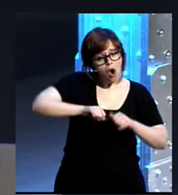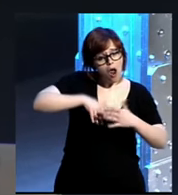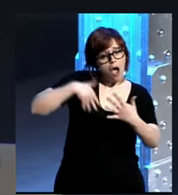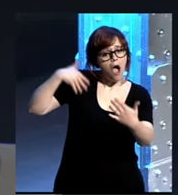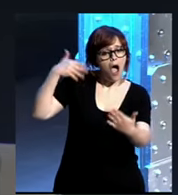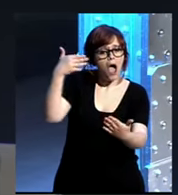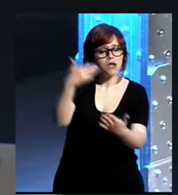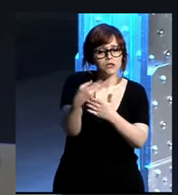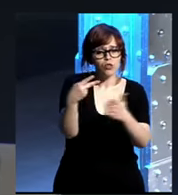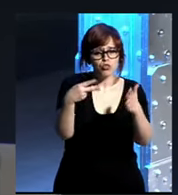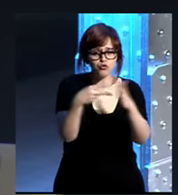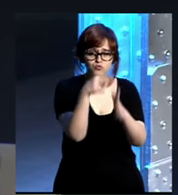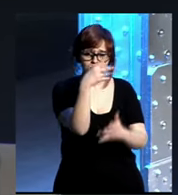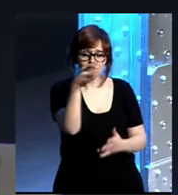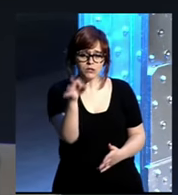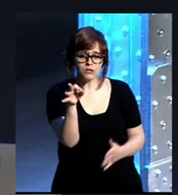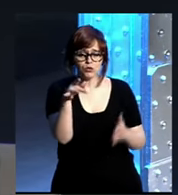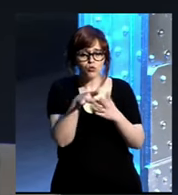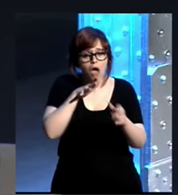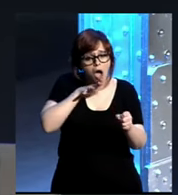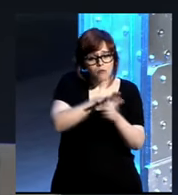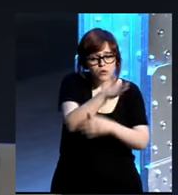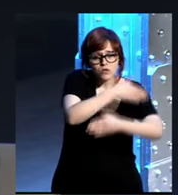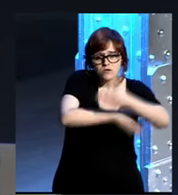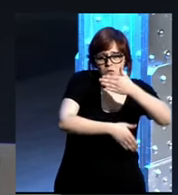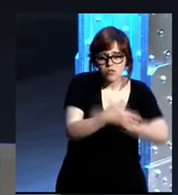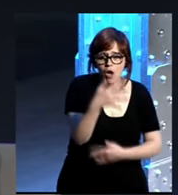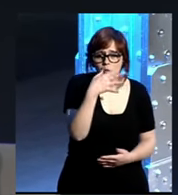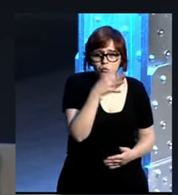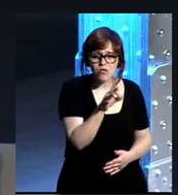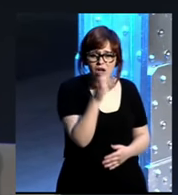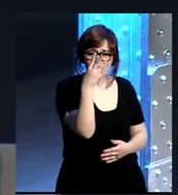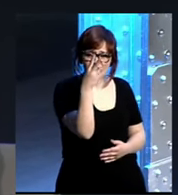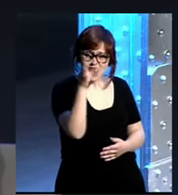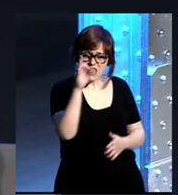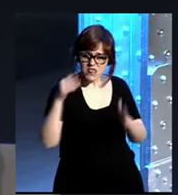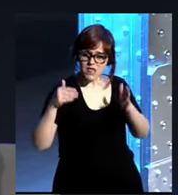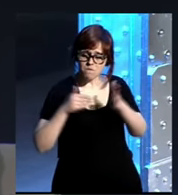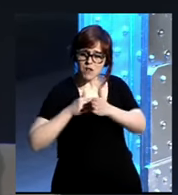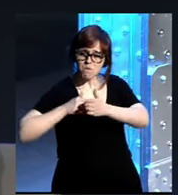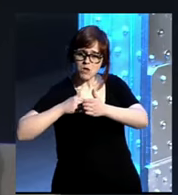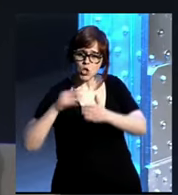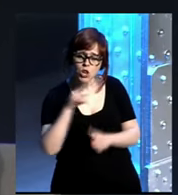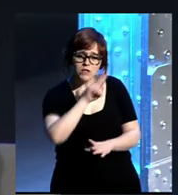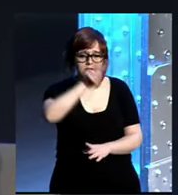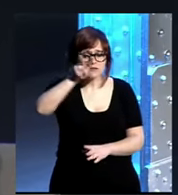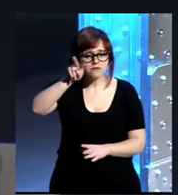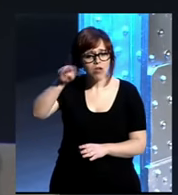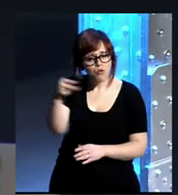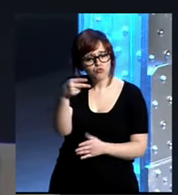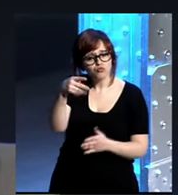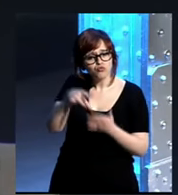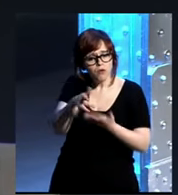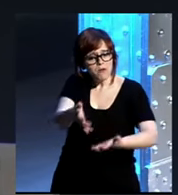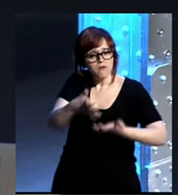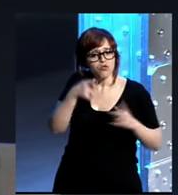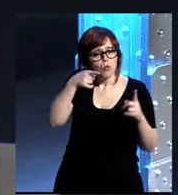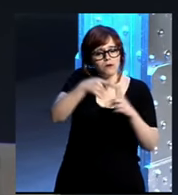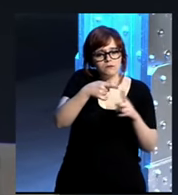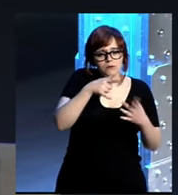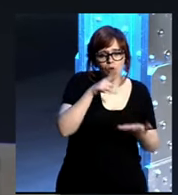un volumen de negocio de en torno a 30.000 millones de euros. Cuando hablo de escalabilidad, cuando hablo de accesibilidad, cuando hablo de un montón de